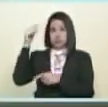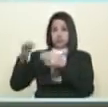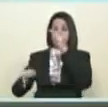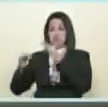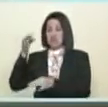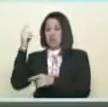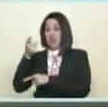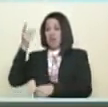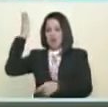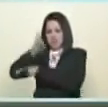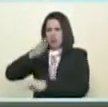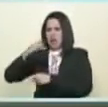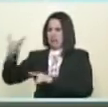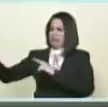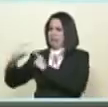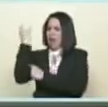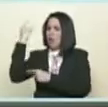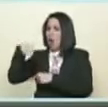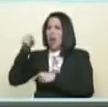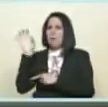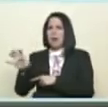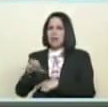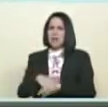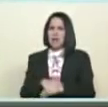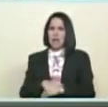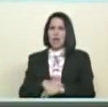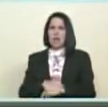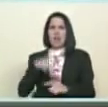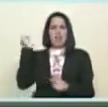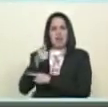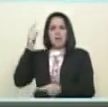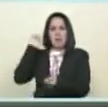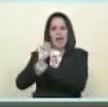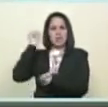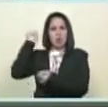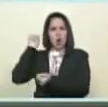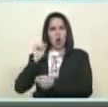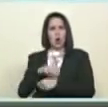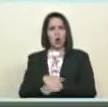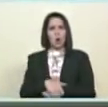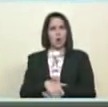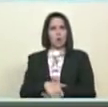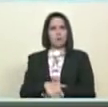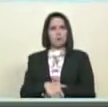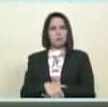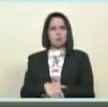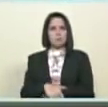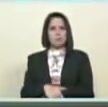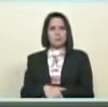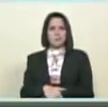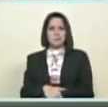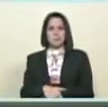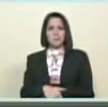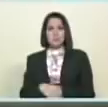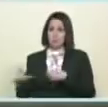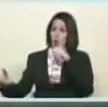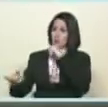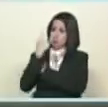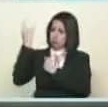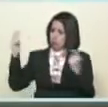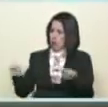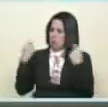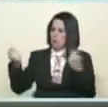que debe ser juzgado por traidor a la patria. Más temprano que tarde debe ser juzgado por traidor a la patria, por